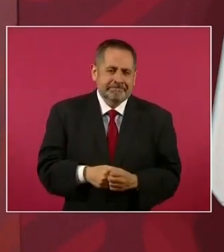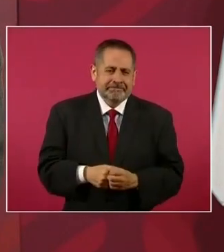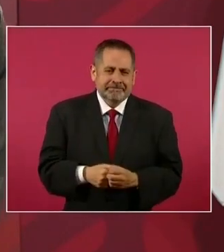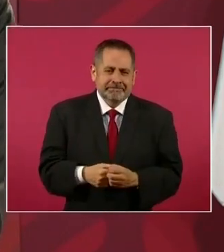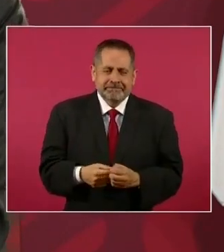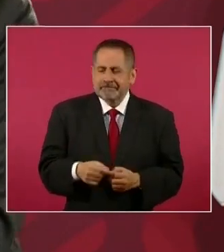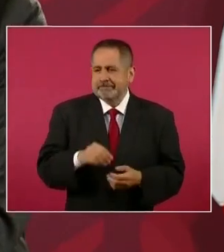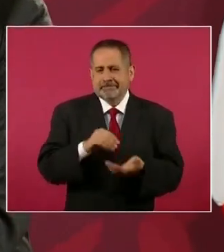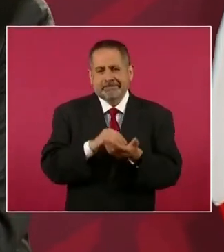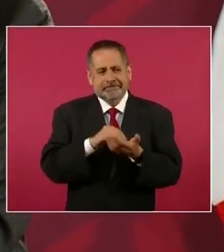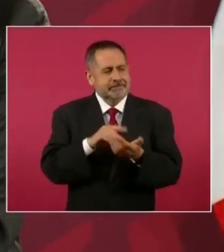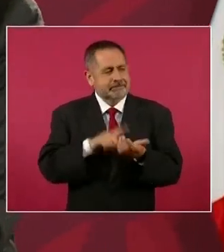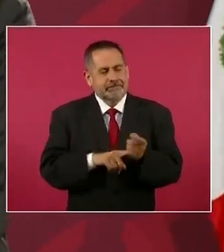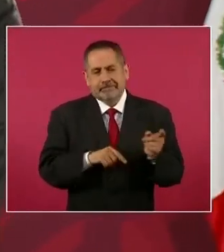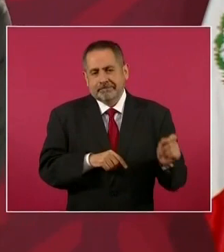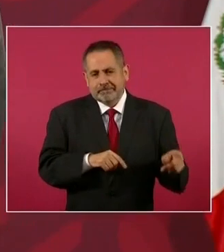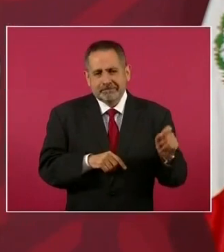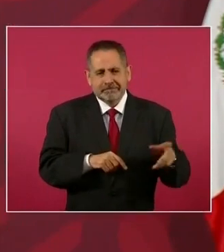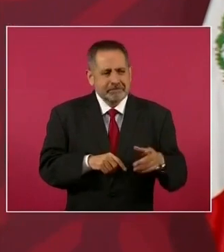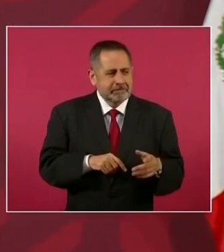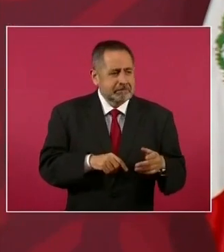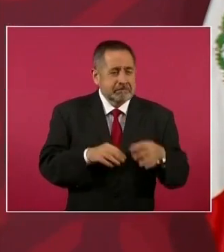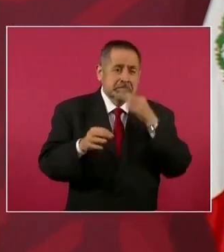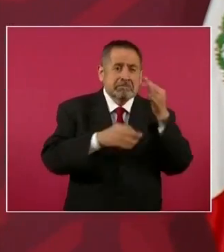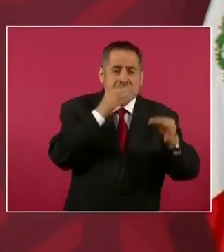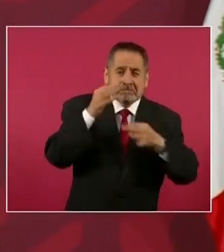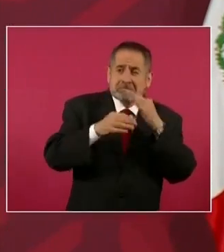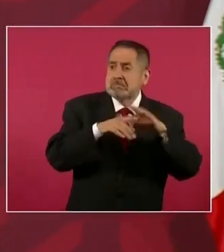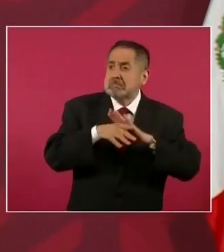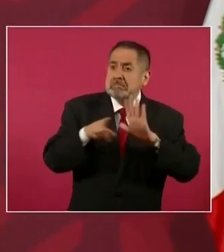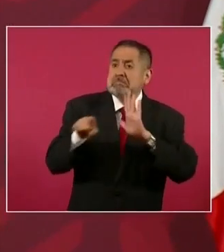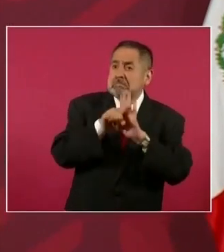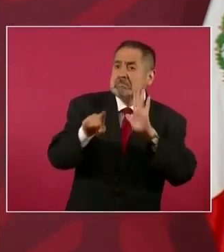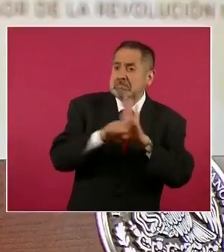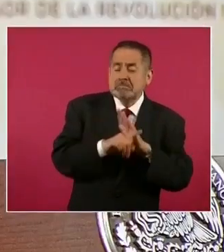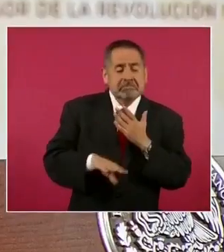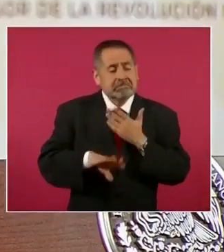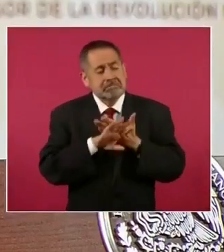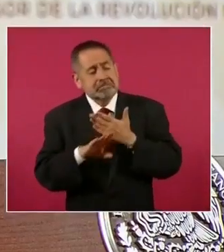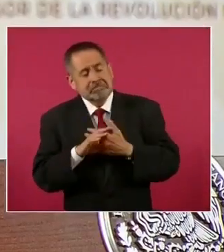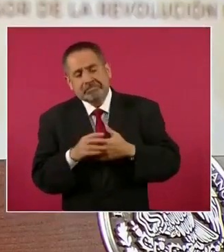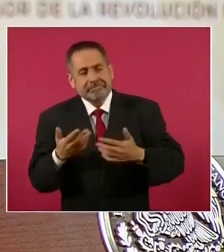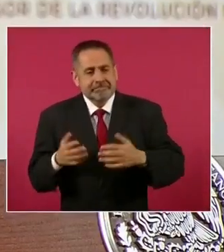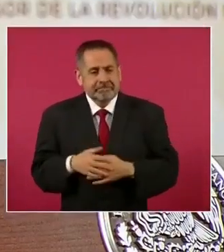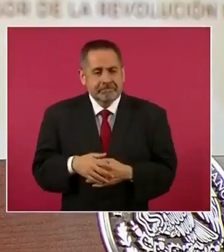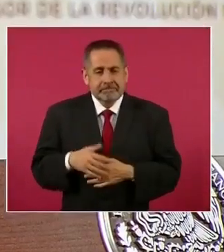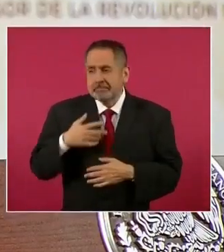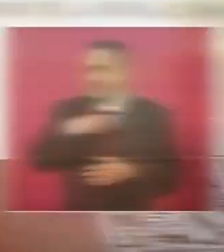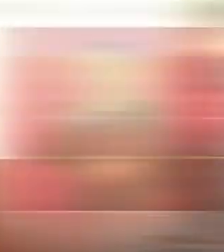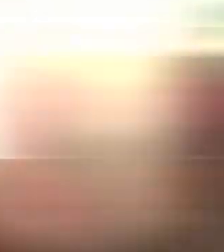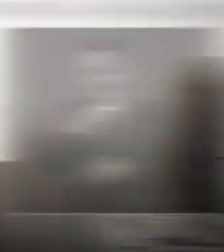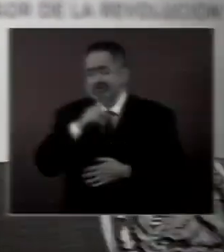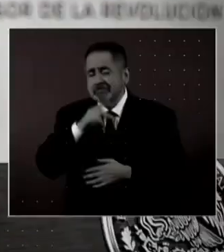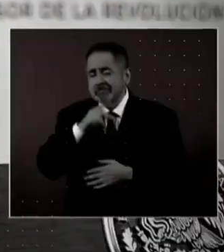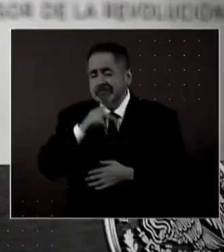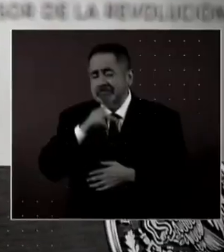sigue sin afectarnos. No es que no me preocupe, es que no nos afecta.